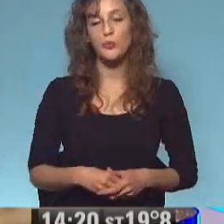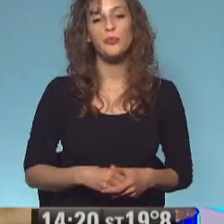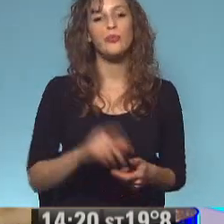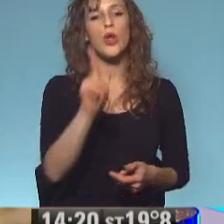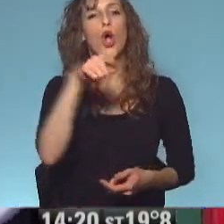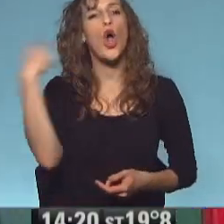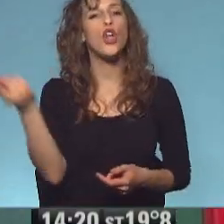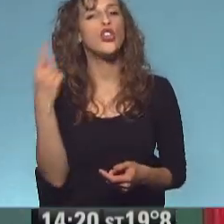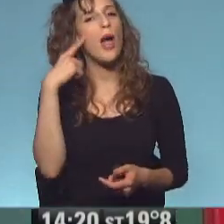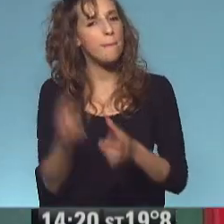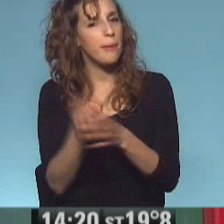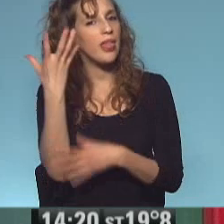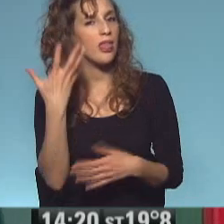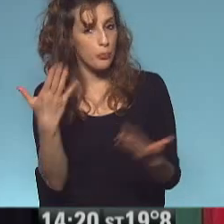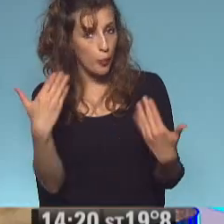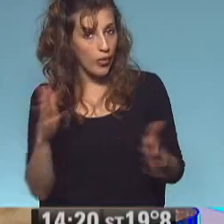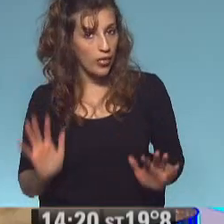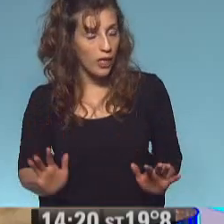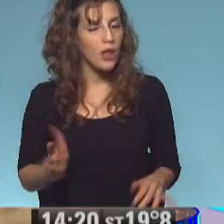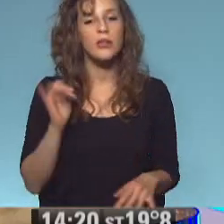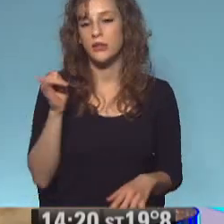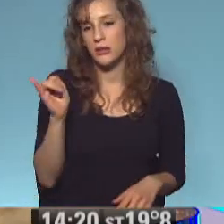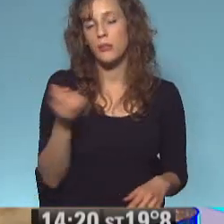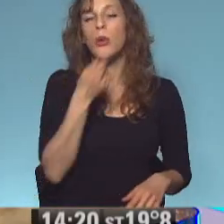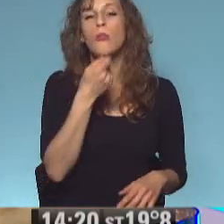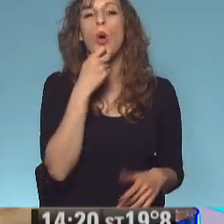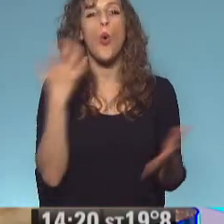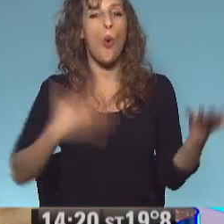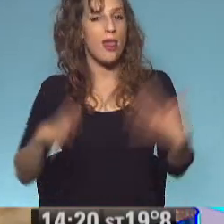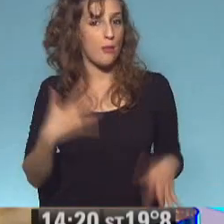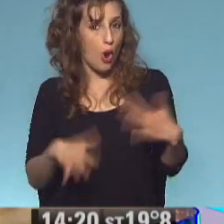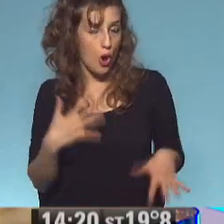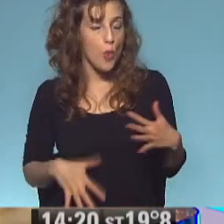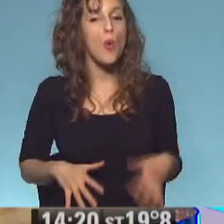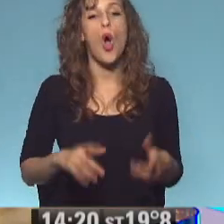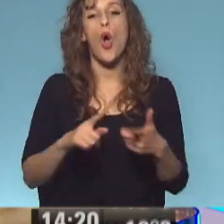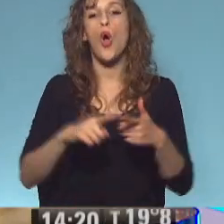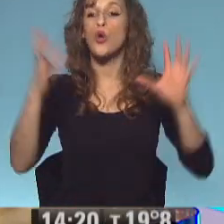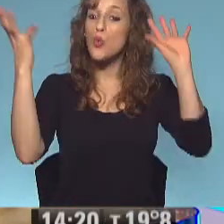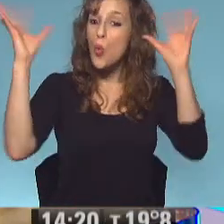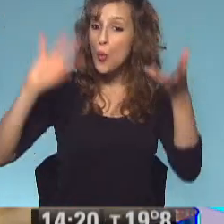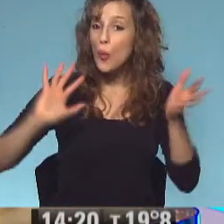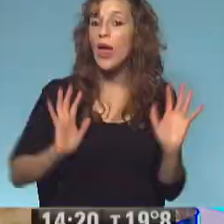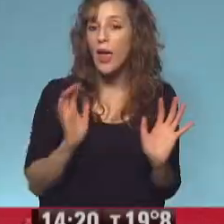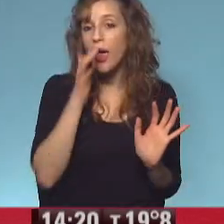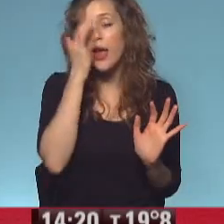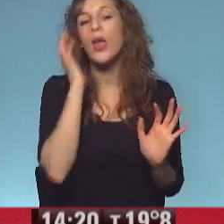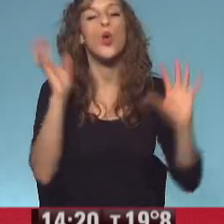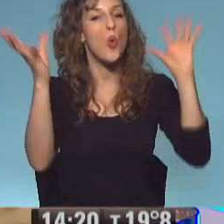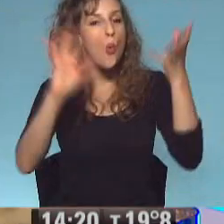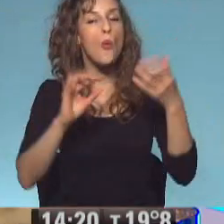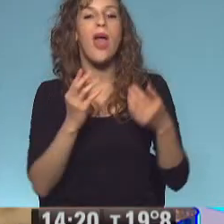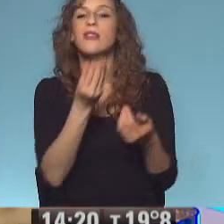blancas podemos inventar? Sí, a ver, ¿cuáles se te ocurren? Bueno, guardapolvo había dicho. Luna. Sí. Nube. Nube, servilleta.